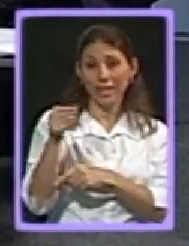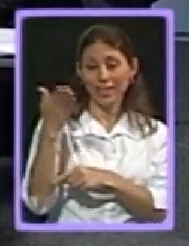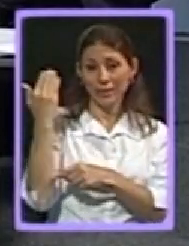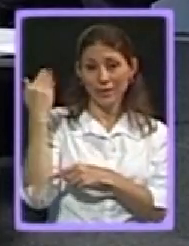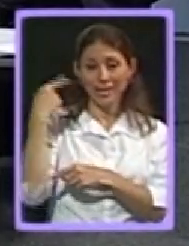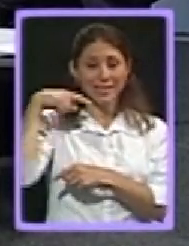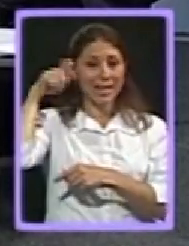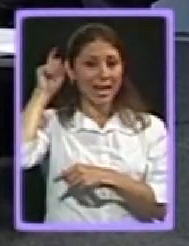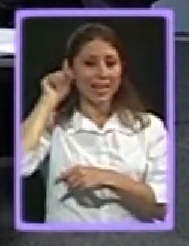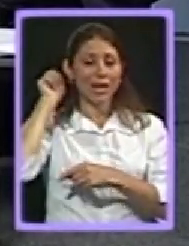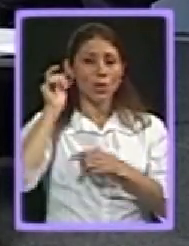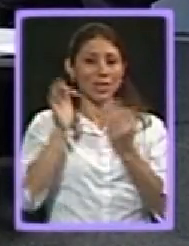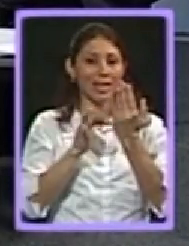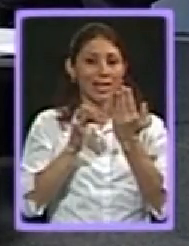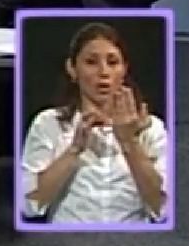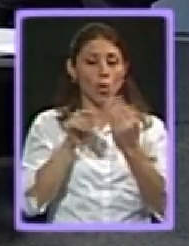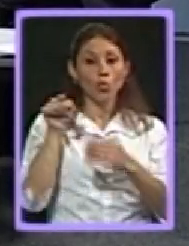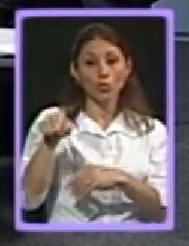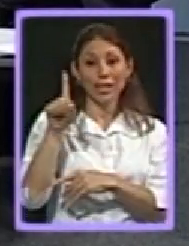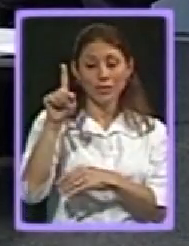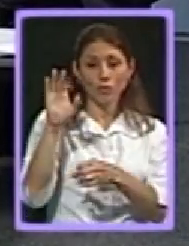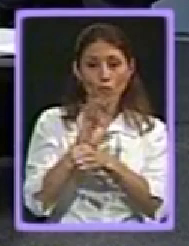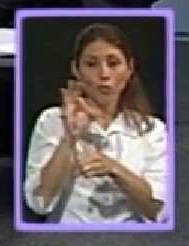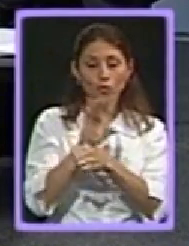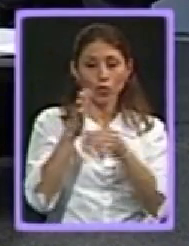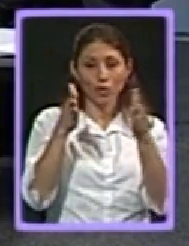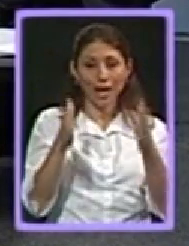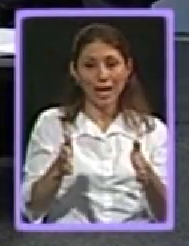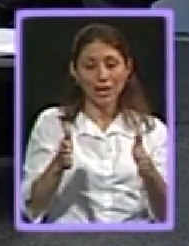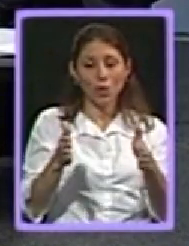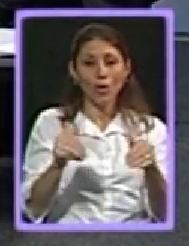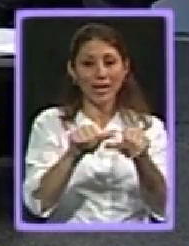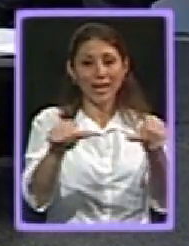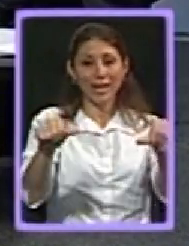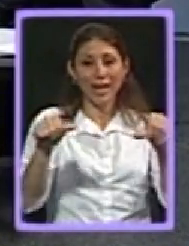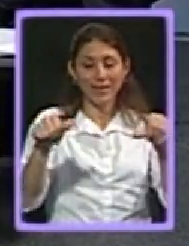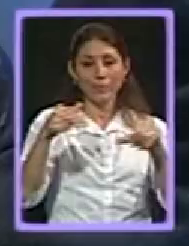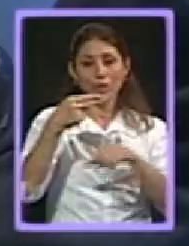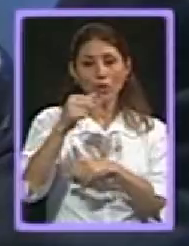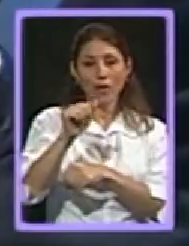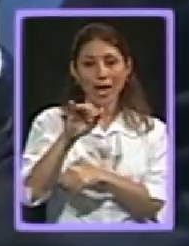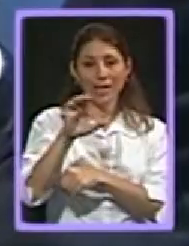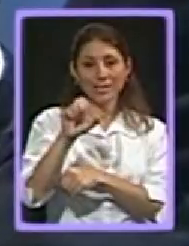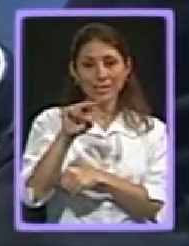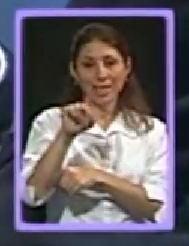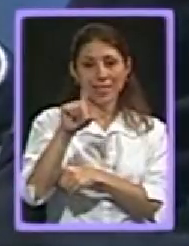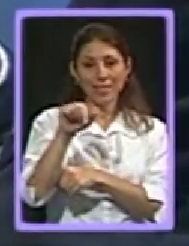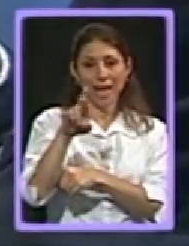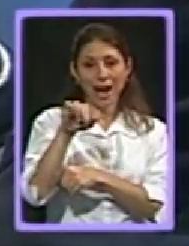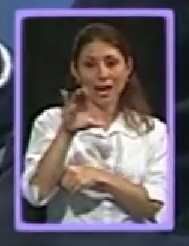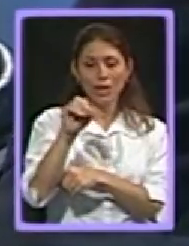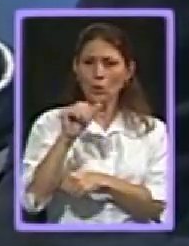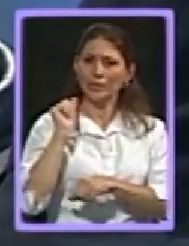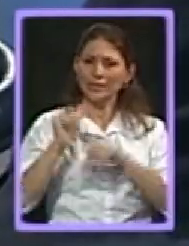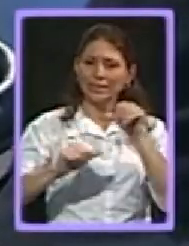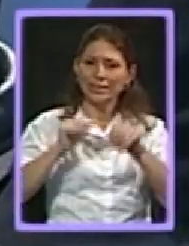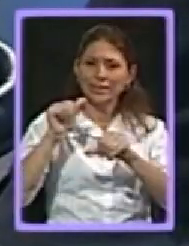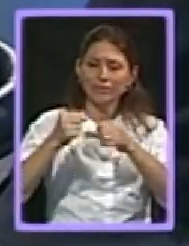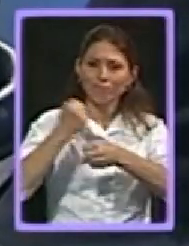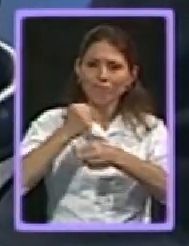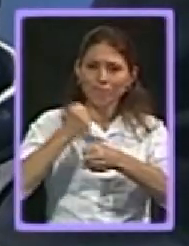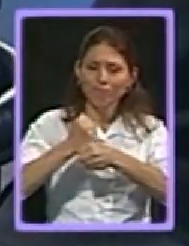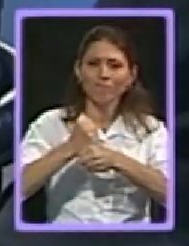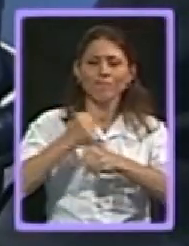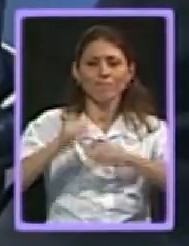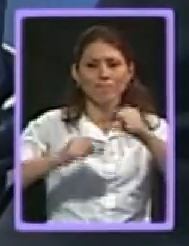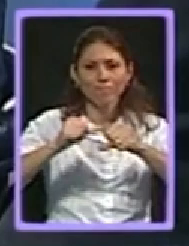técnico y usted es un funcionario que en el ámbito hacendario se ha doblado el lomo por este